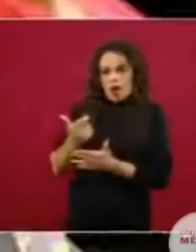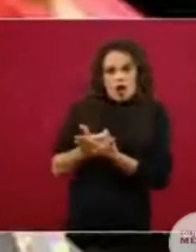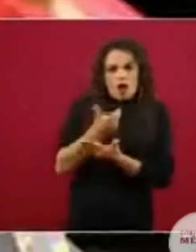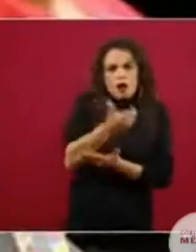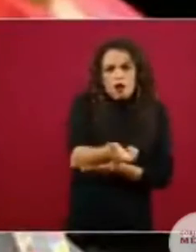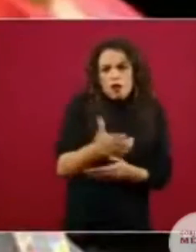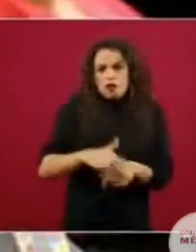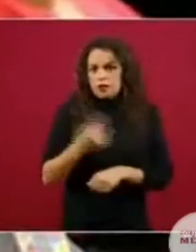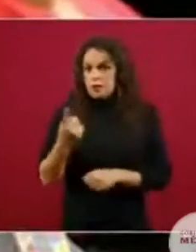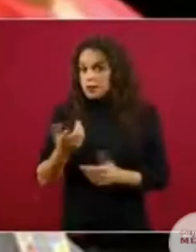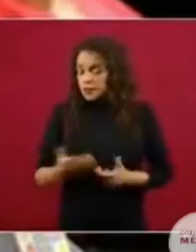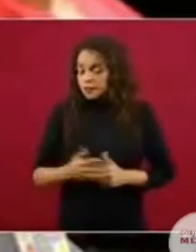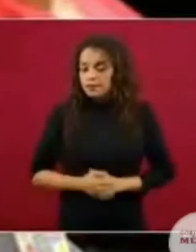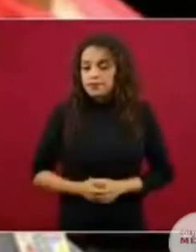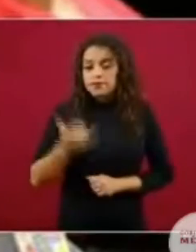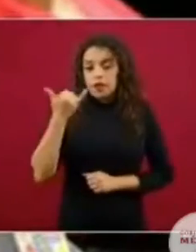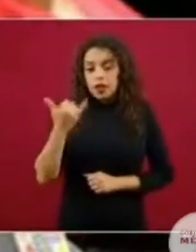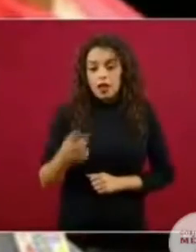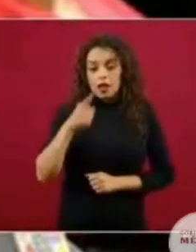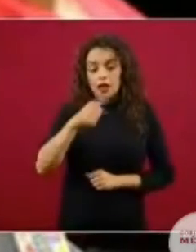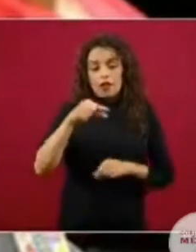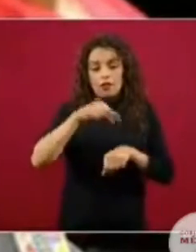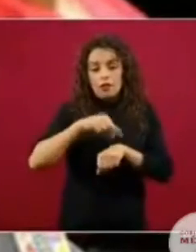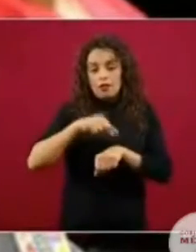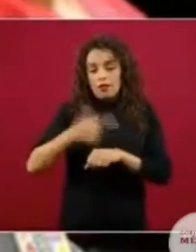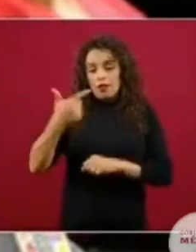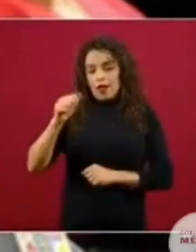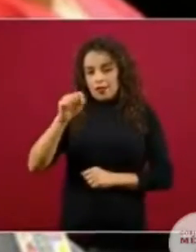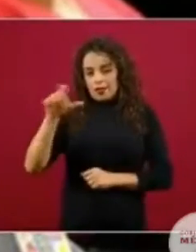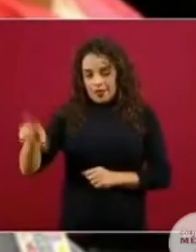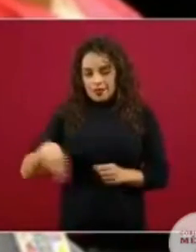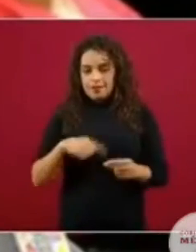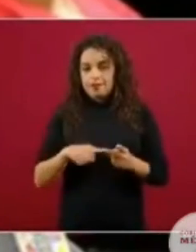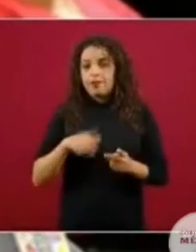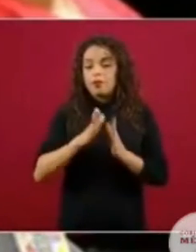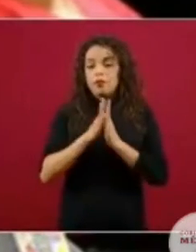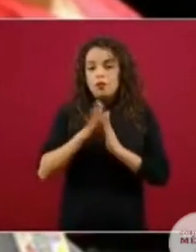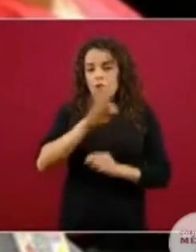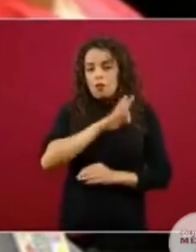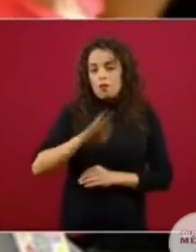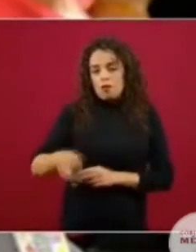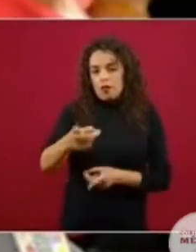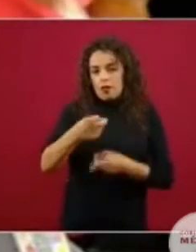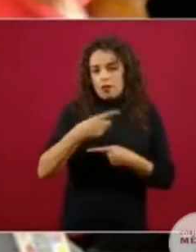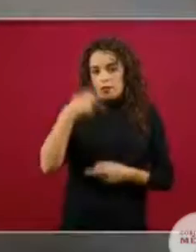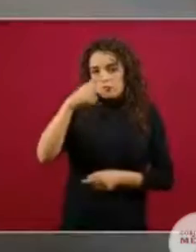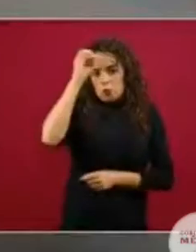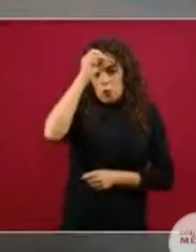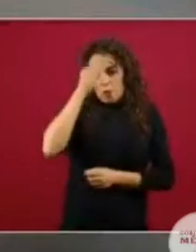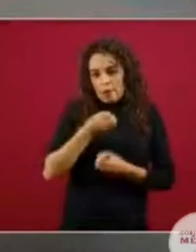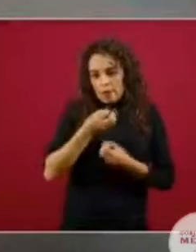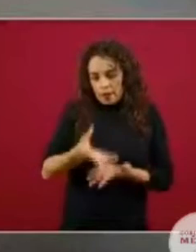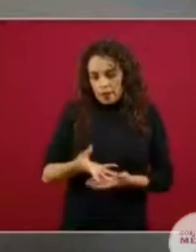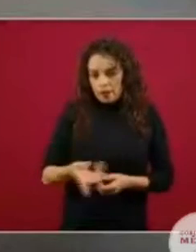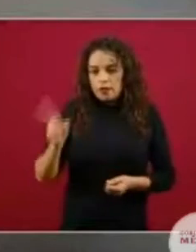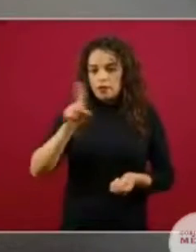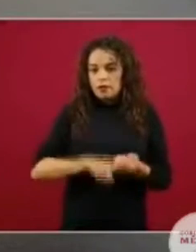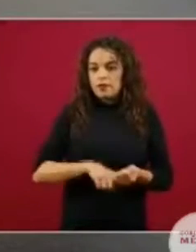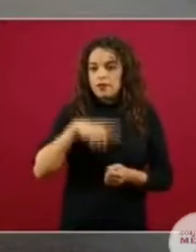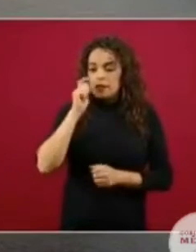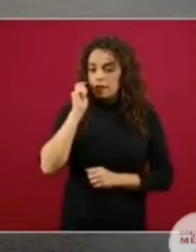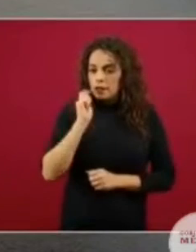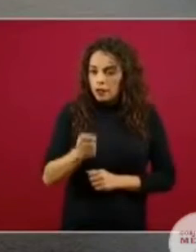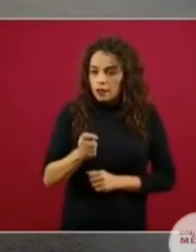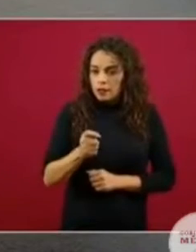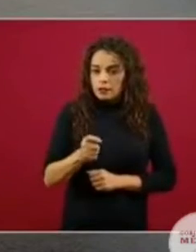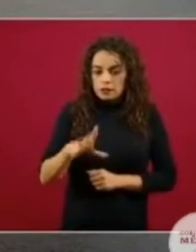darme su punto de vista sobre el sector salud si bien no es una mercancía pero tendría